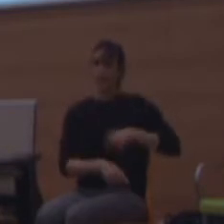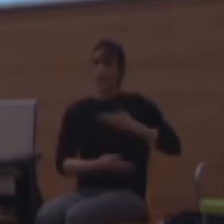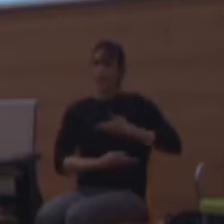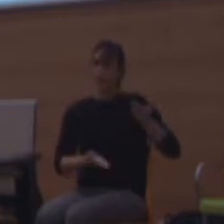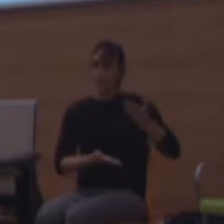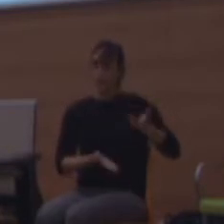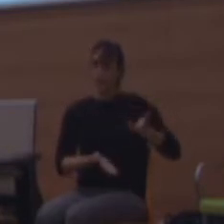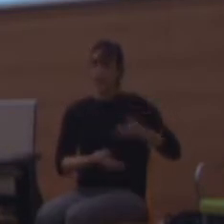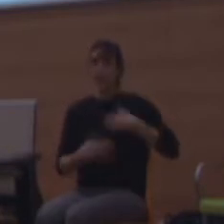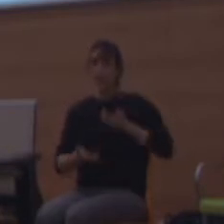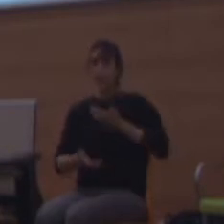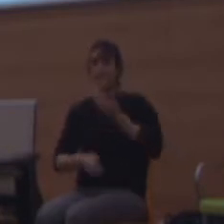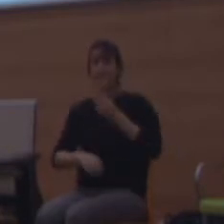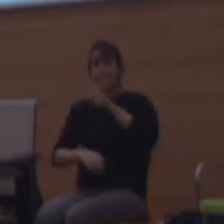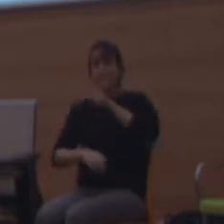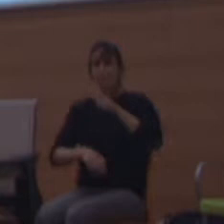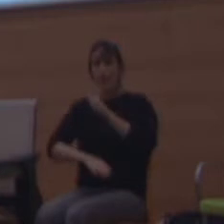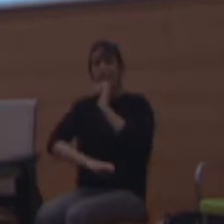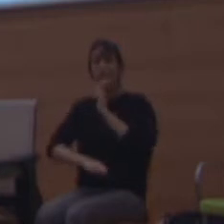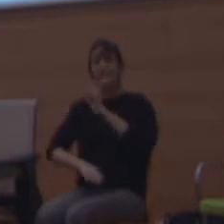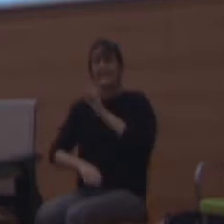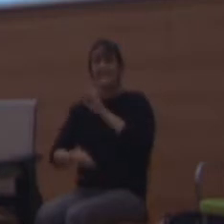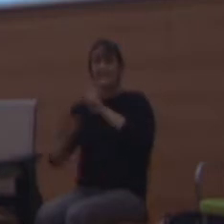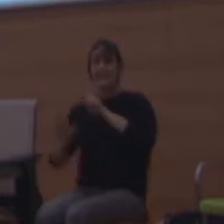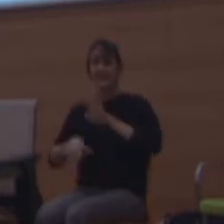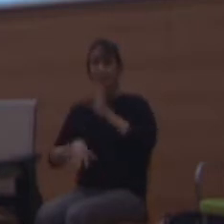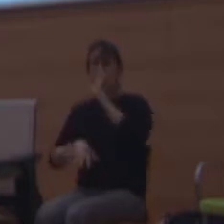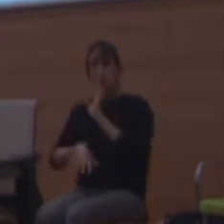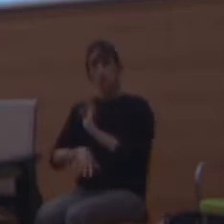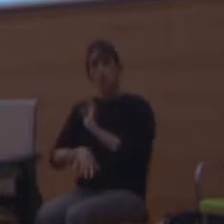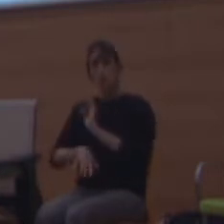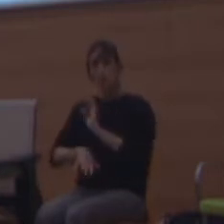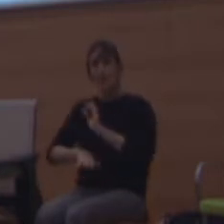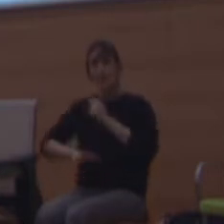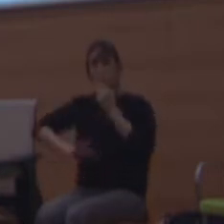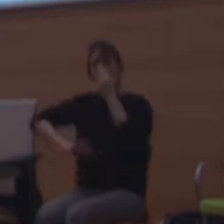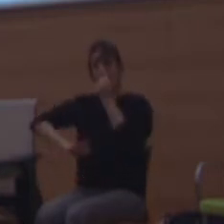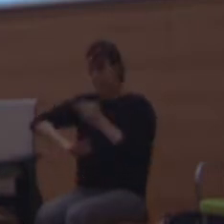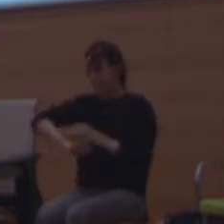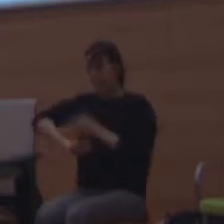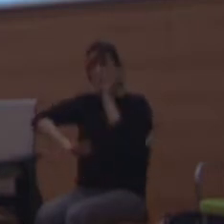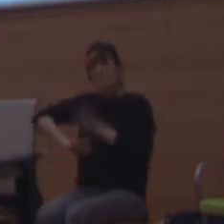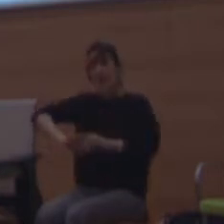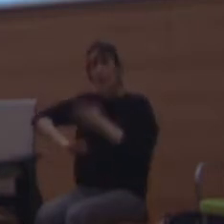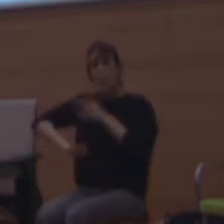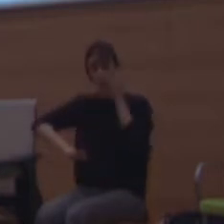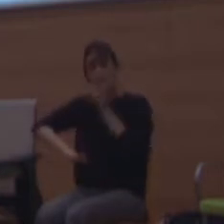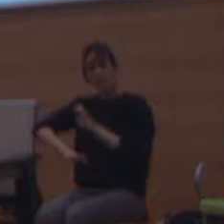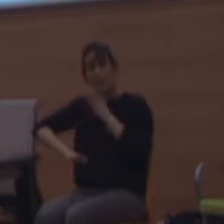las amputaciones que se realizan, las no traumáticas, las que son debidas a pie diabético,